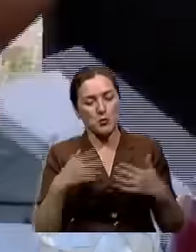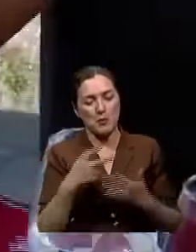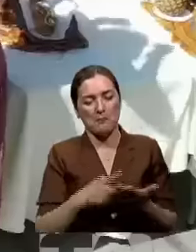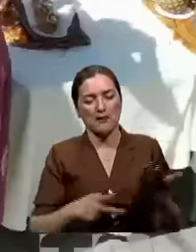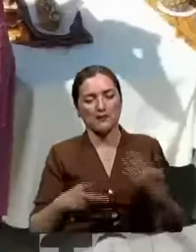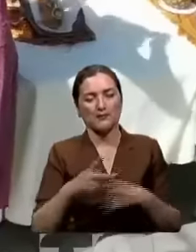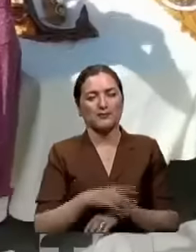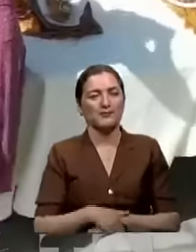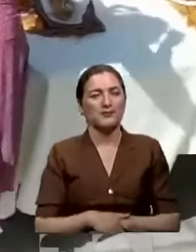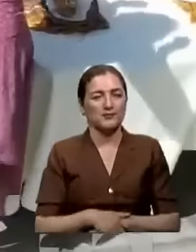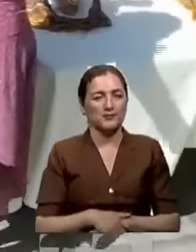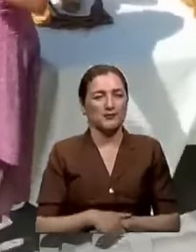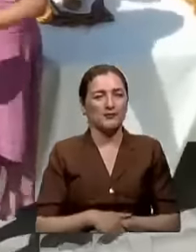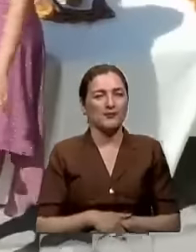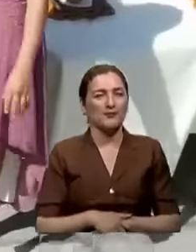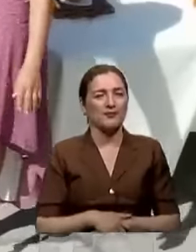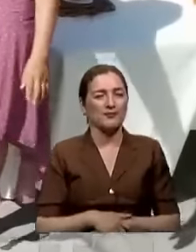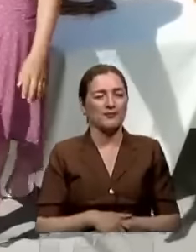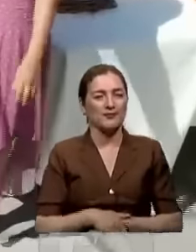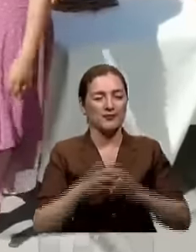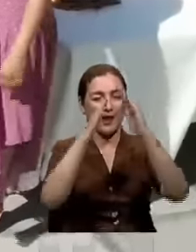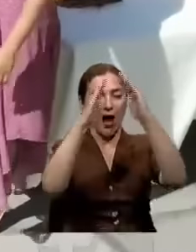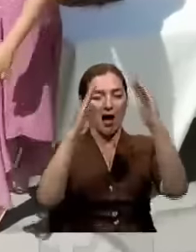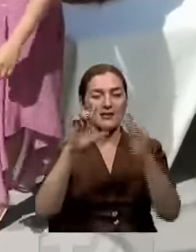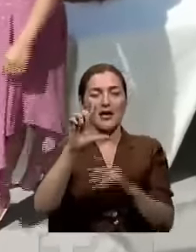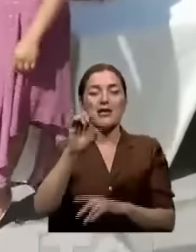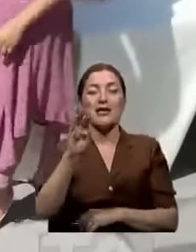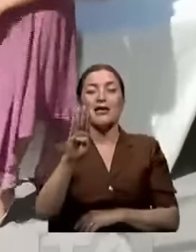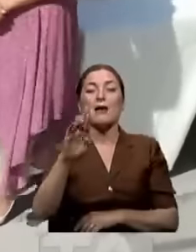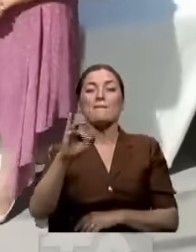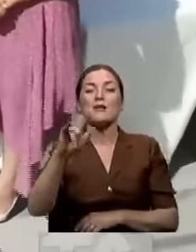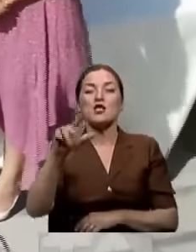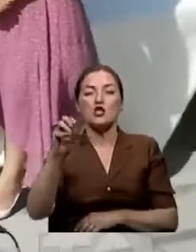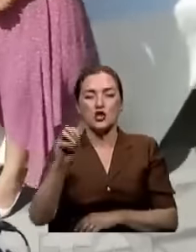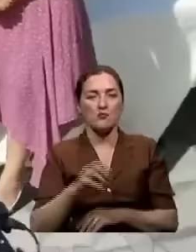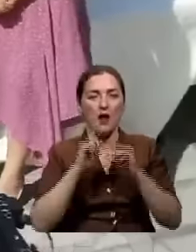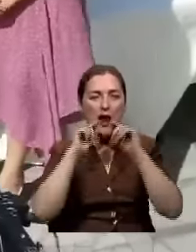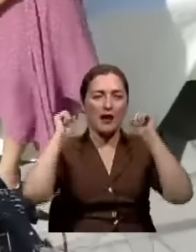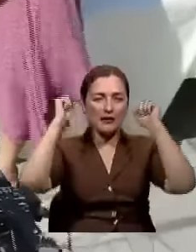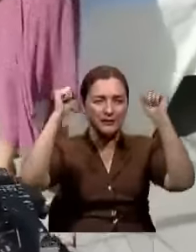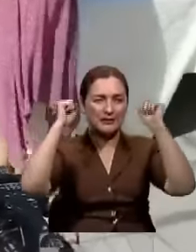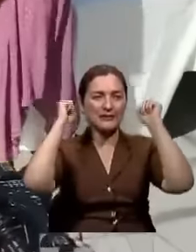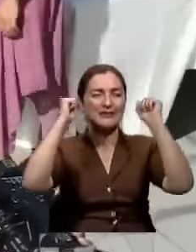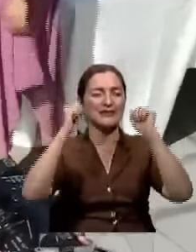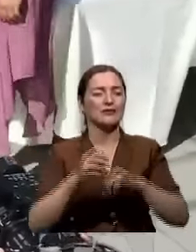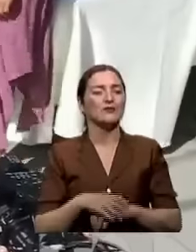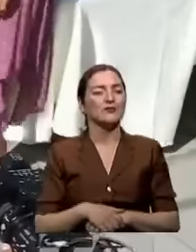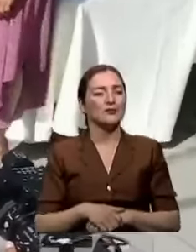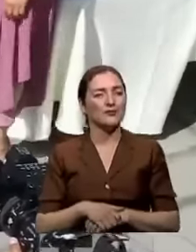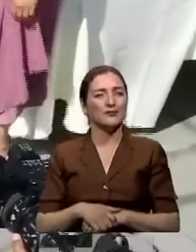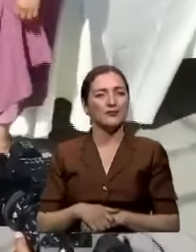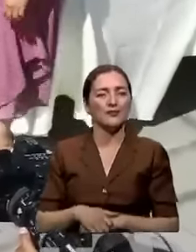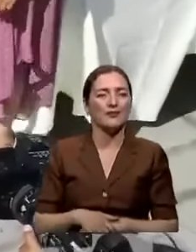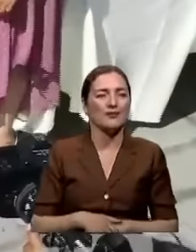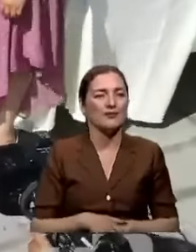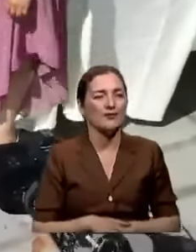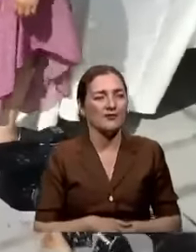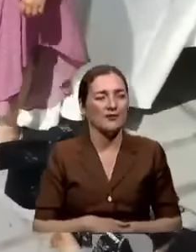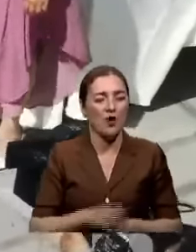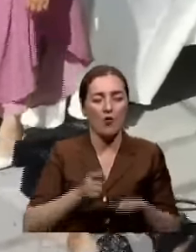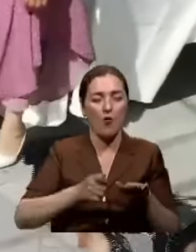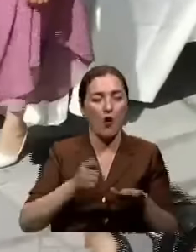veamos qué es lo que ocurre con la Casa del Librillo. Vamos a escucharlos con esa barra, por favor. Después de haber escuchado ya el